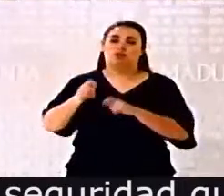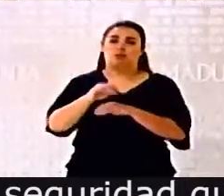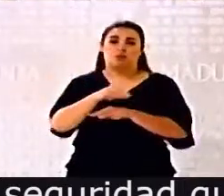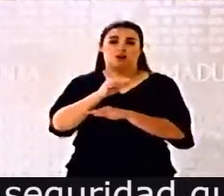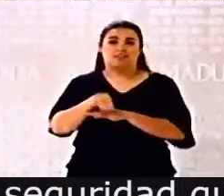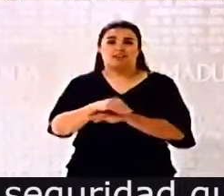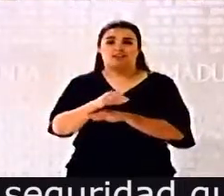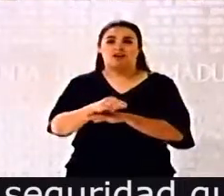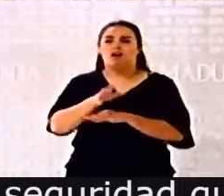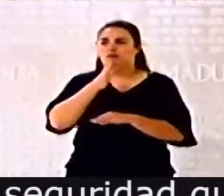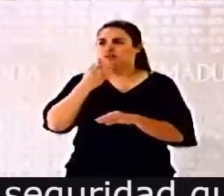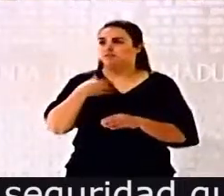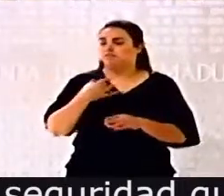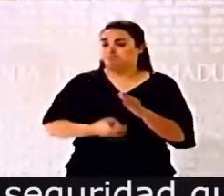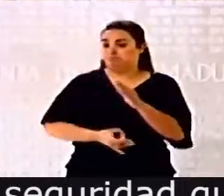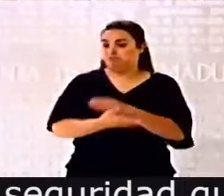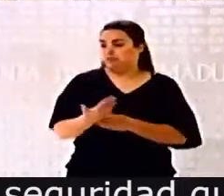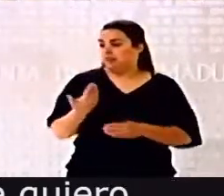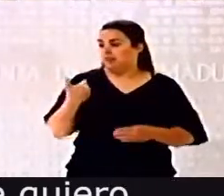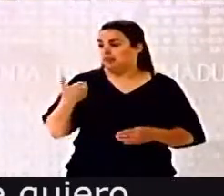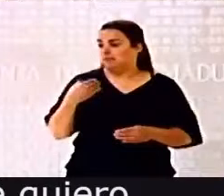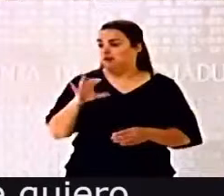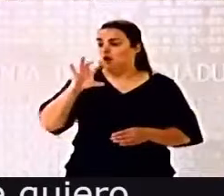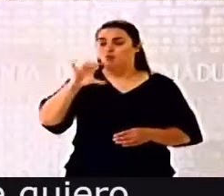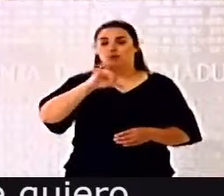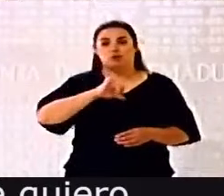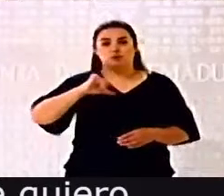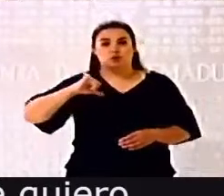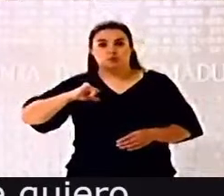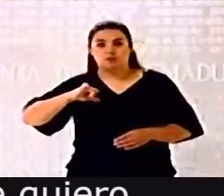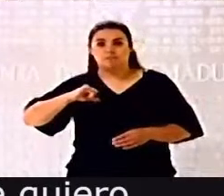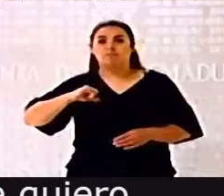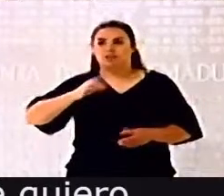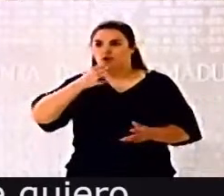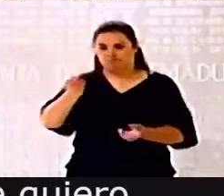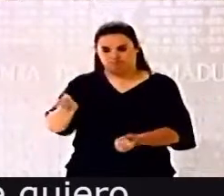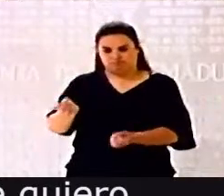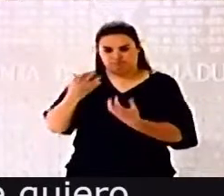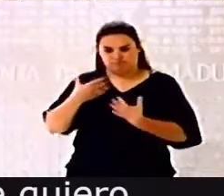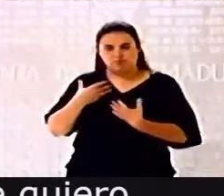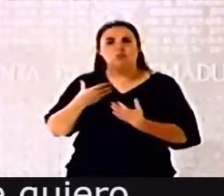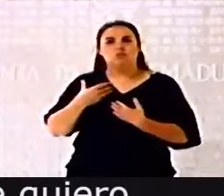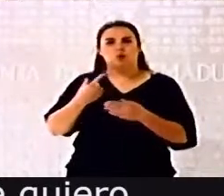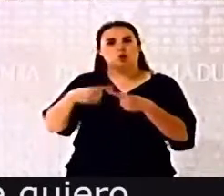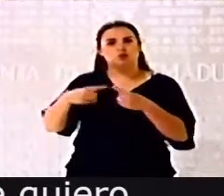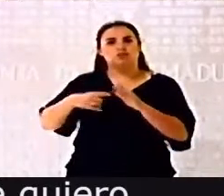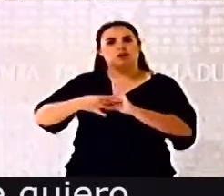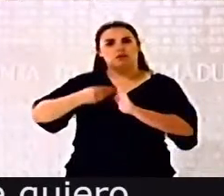que se ha constituido recientemente en nuestra comunidad autónoma que nos haya aportado elementos